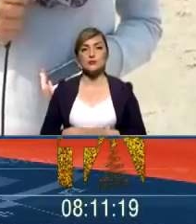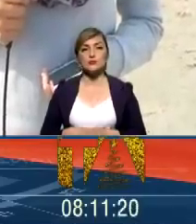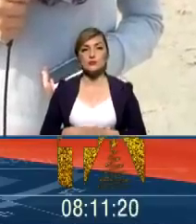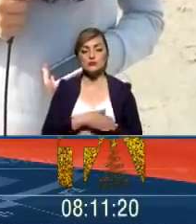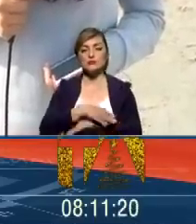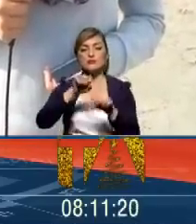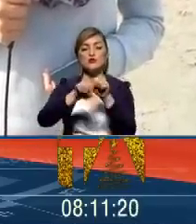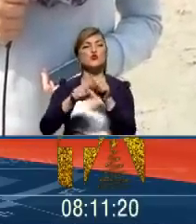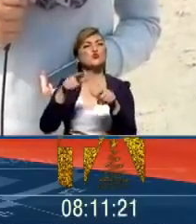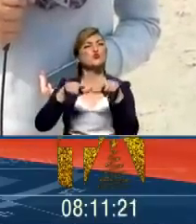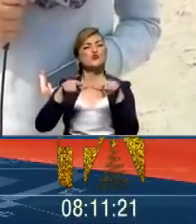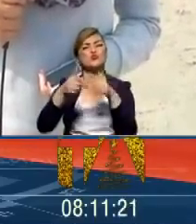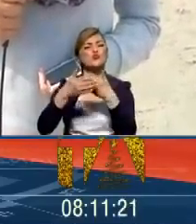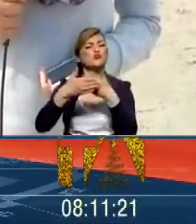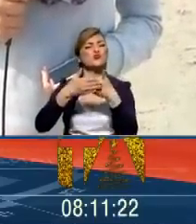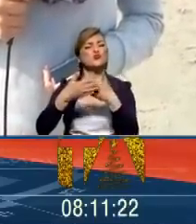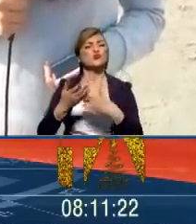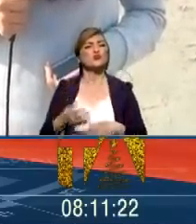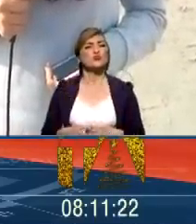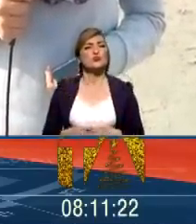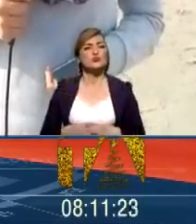afectando este cierre?